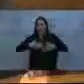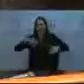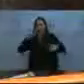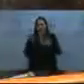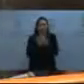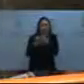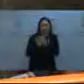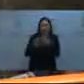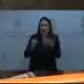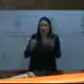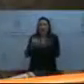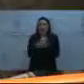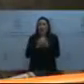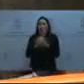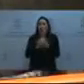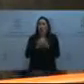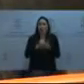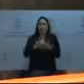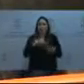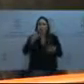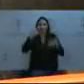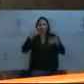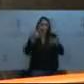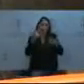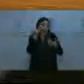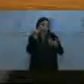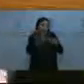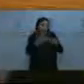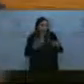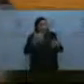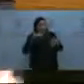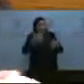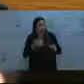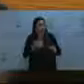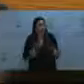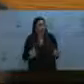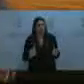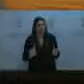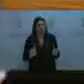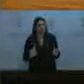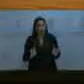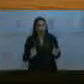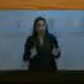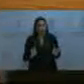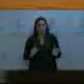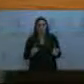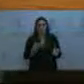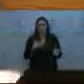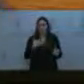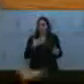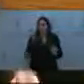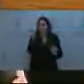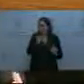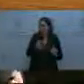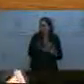que no garantiza, según redacta la iniciativa, que sean hechas todas las semanas